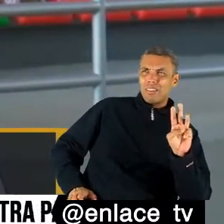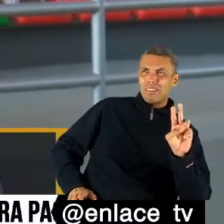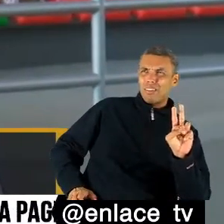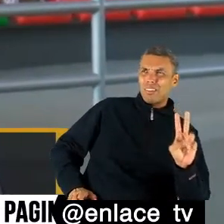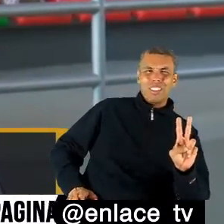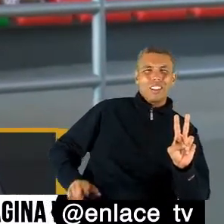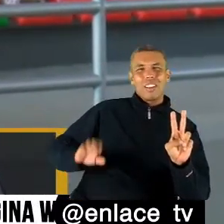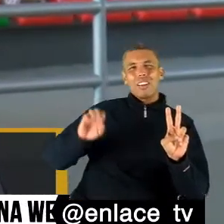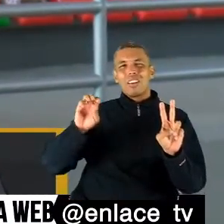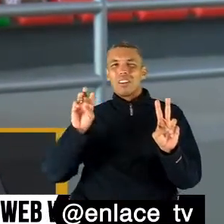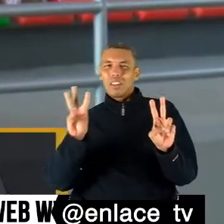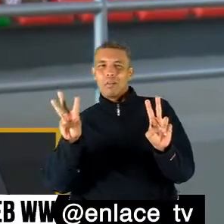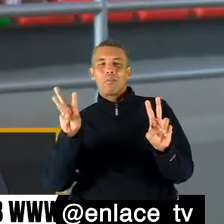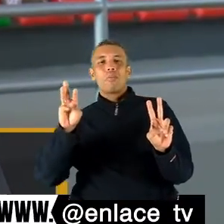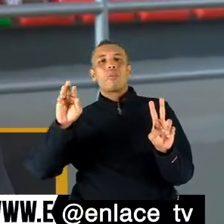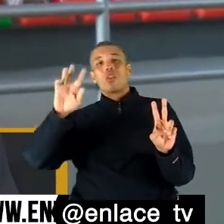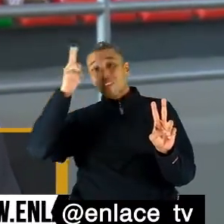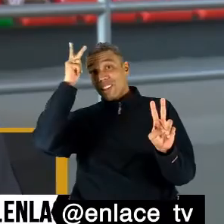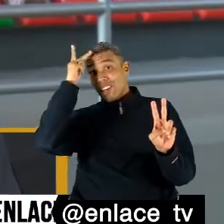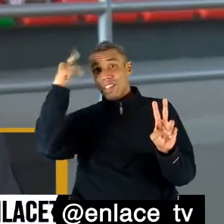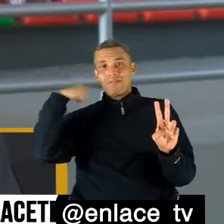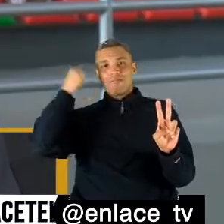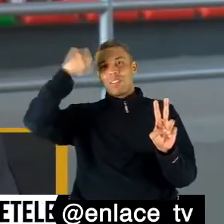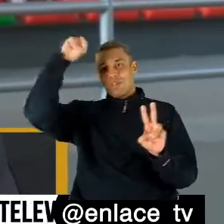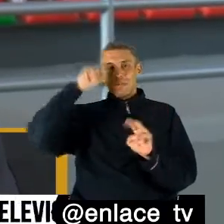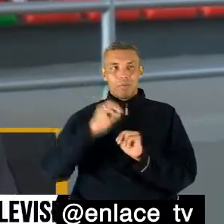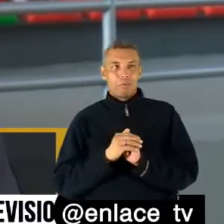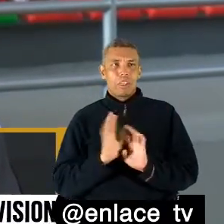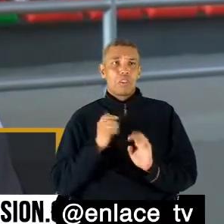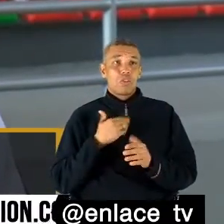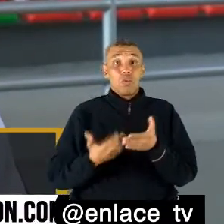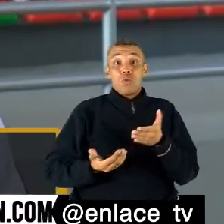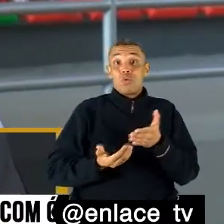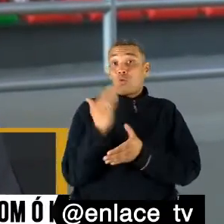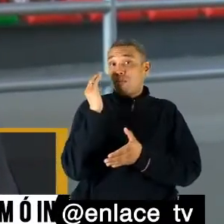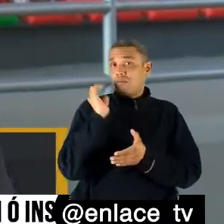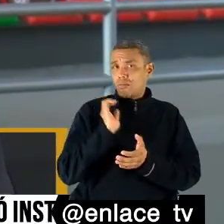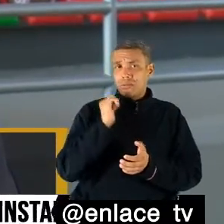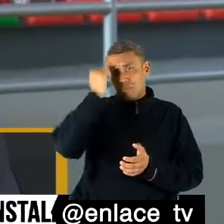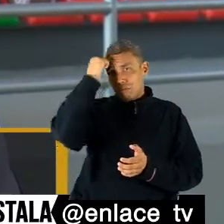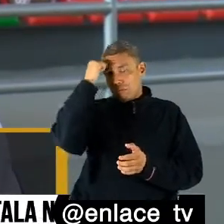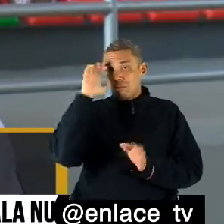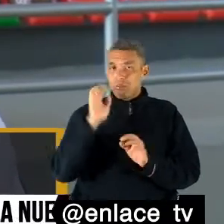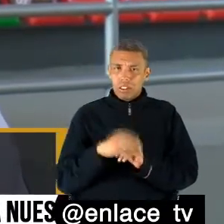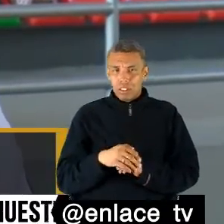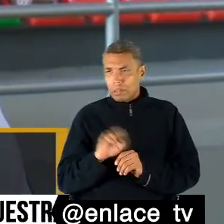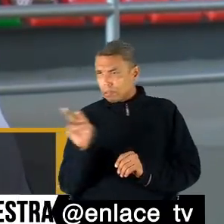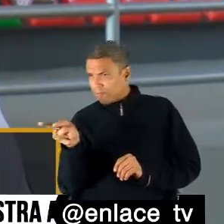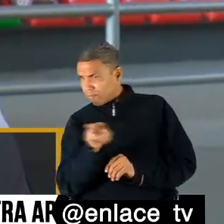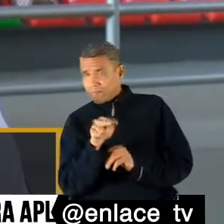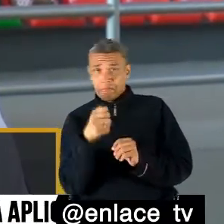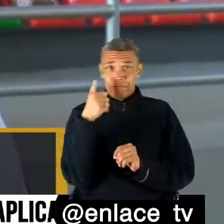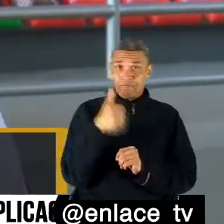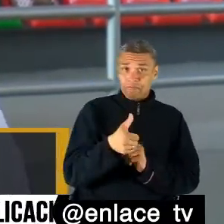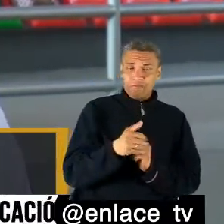es mi primera experiencia, ya que pues soy nuevo acá ya ejerciendo. Y excelente, y pues el